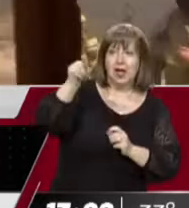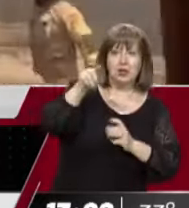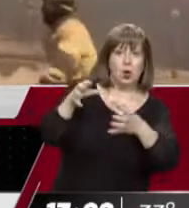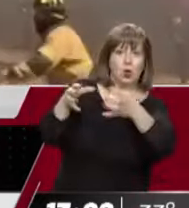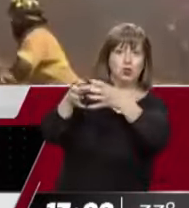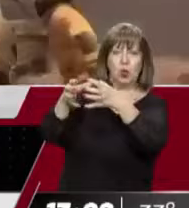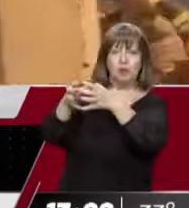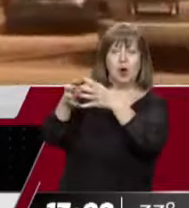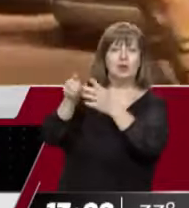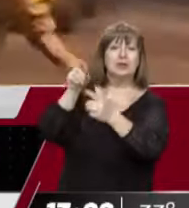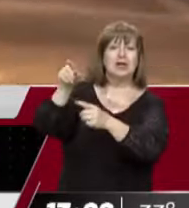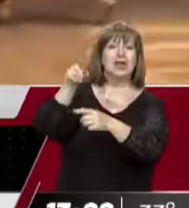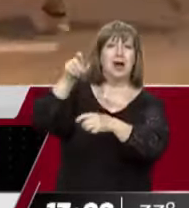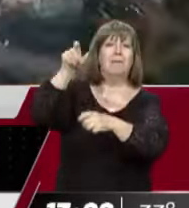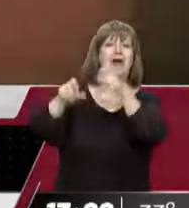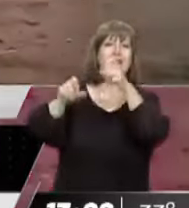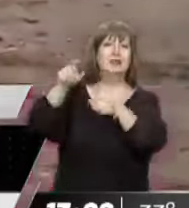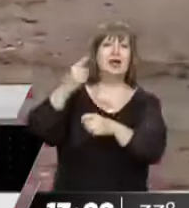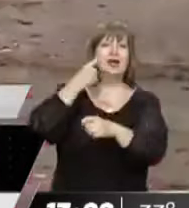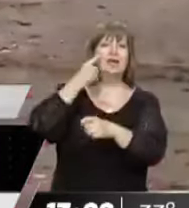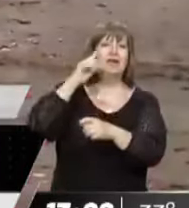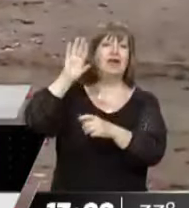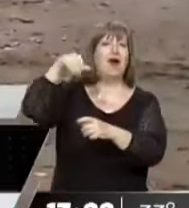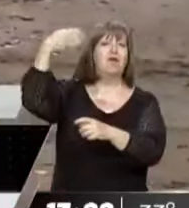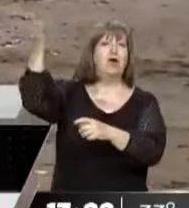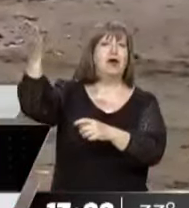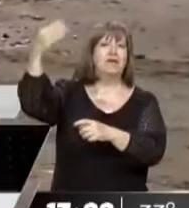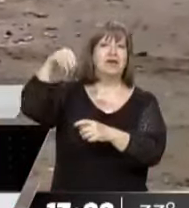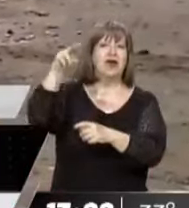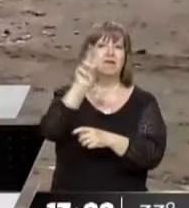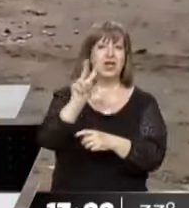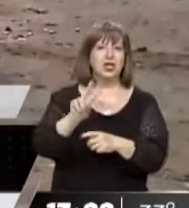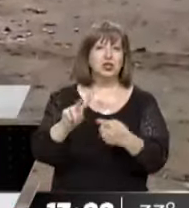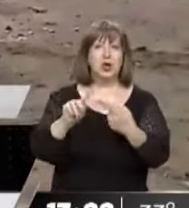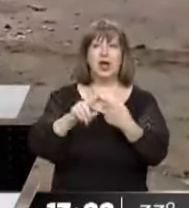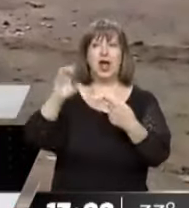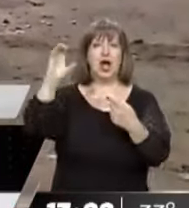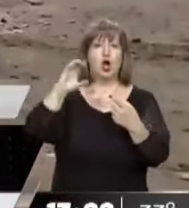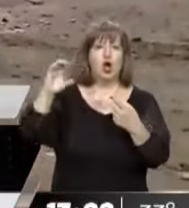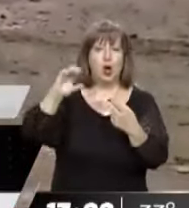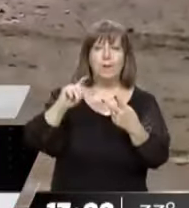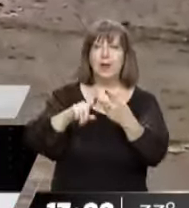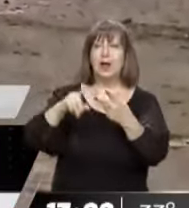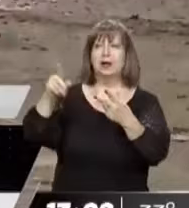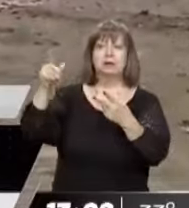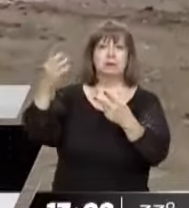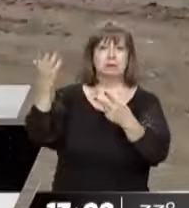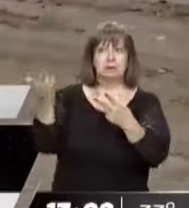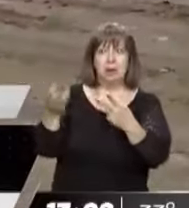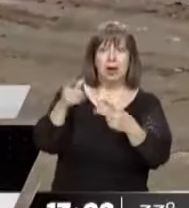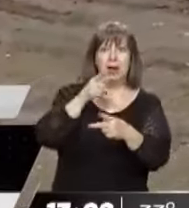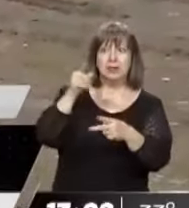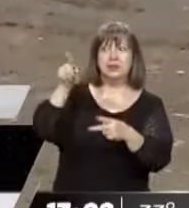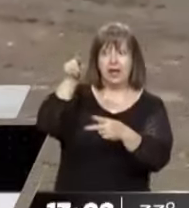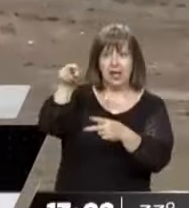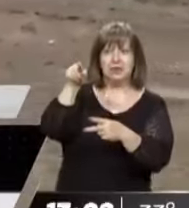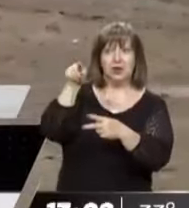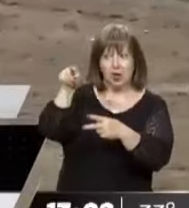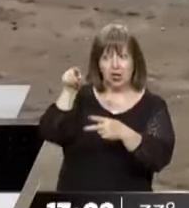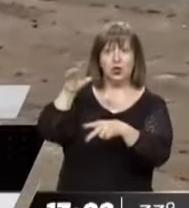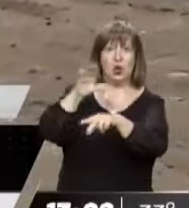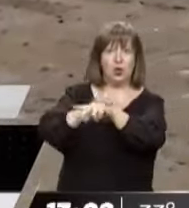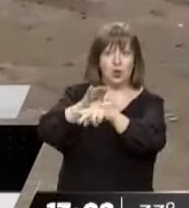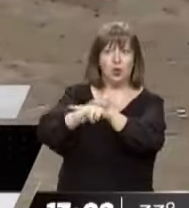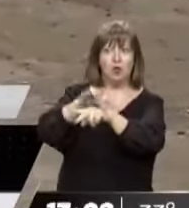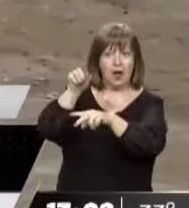hay un enojo, hay una situación de que ha llegado mucha gente de Venezuela, ha llegado mucha gente de Colombia, y como que, viste, que somos xenófobos los